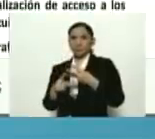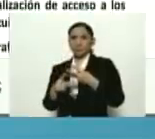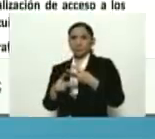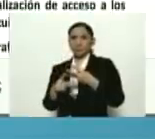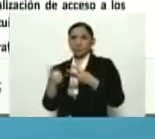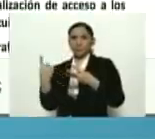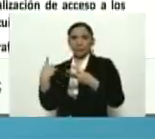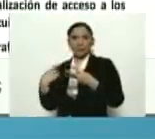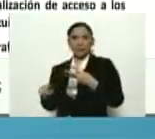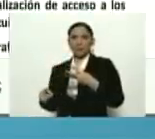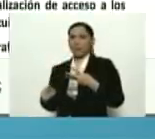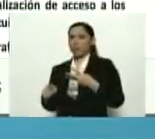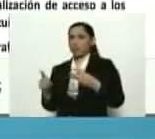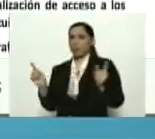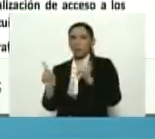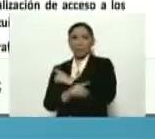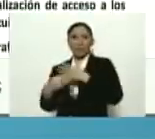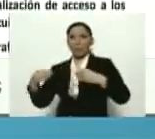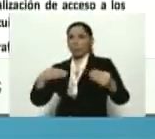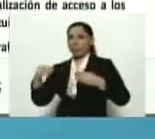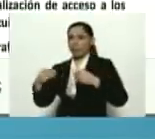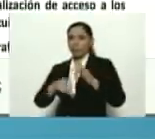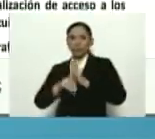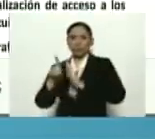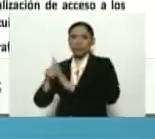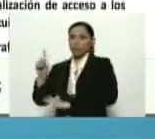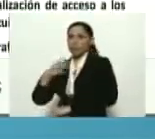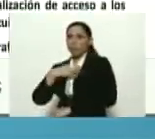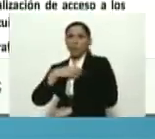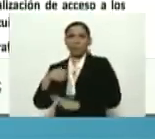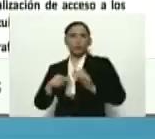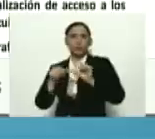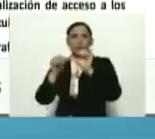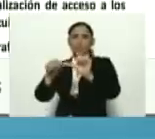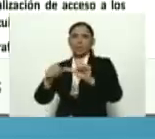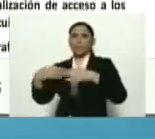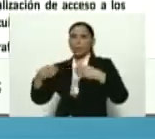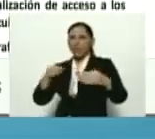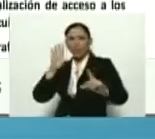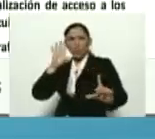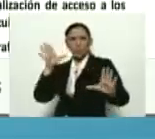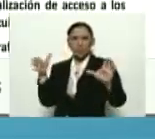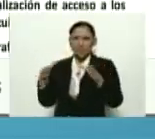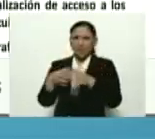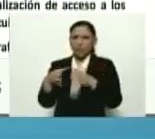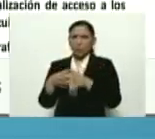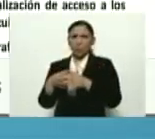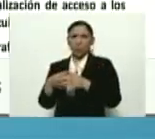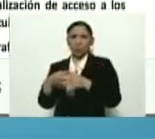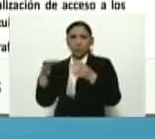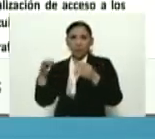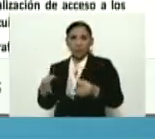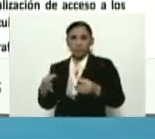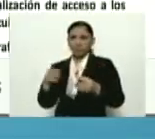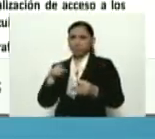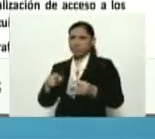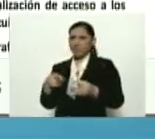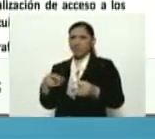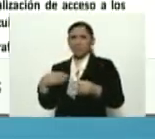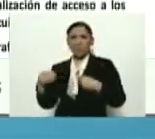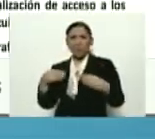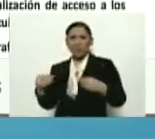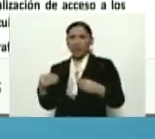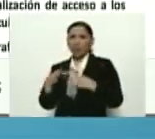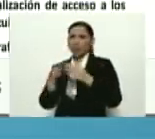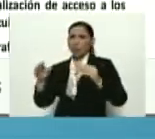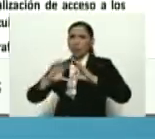que cambiar de modelo de desarrollo. No podemos seguir con este modelo concentrador que realmente ha sido para toda